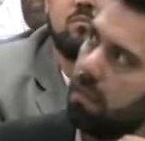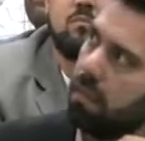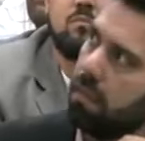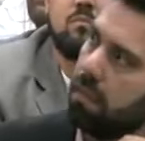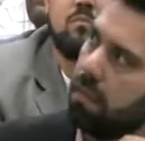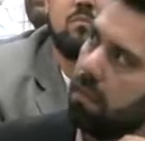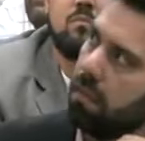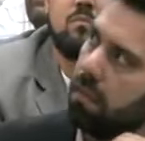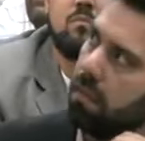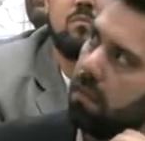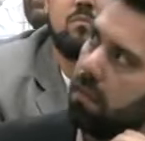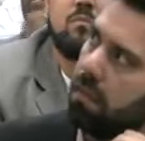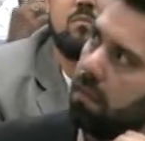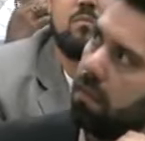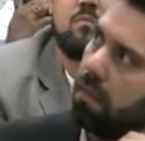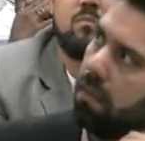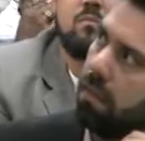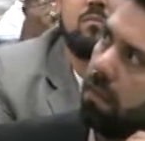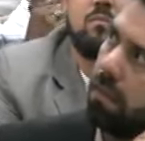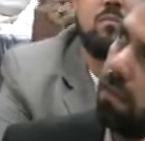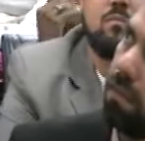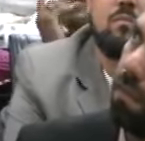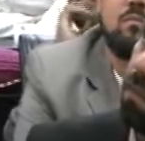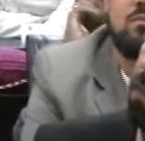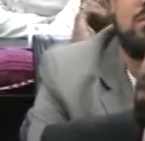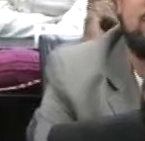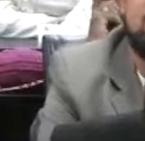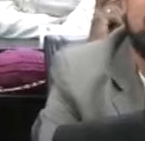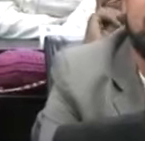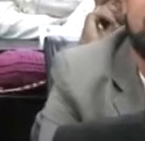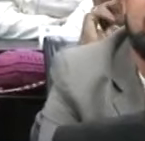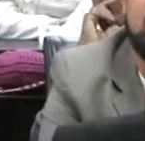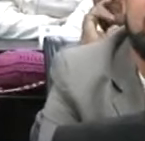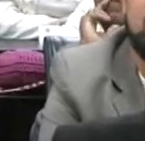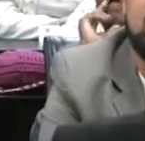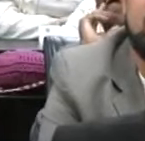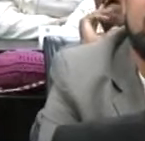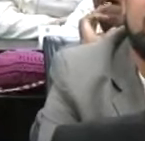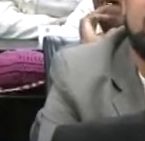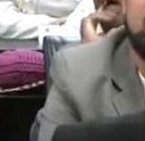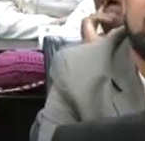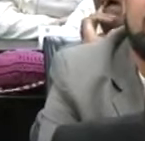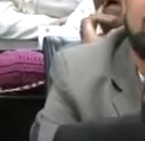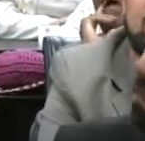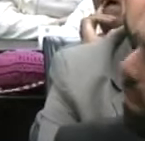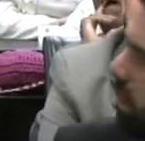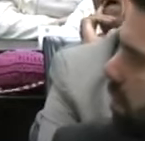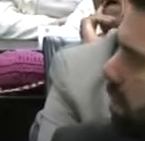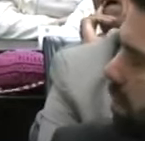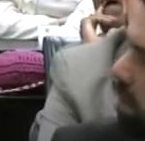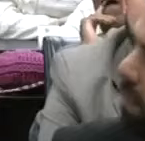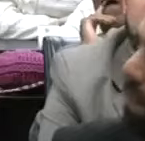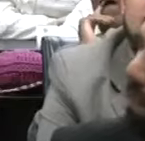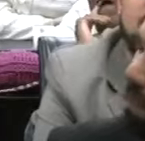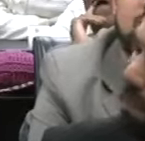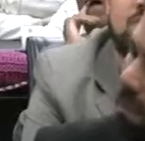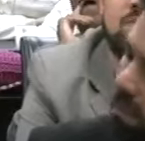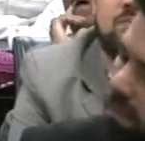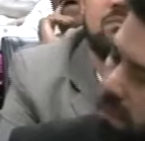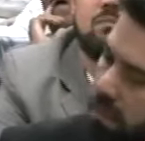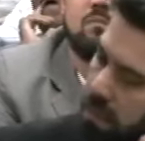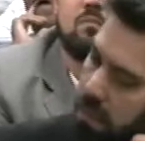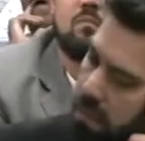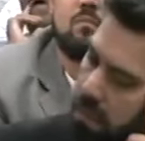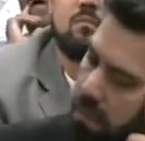las personas sordas y con discapacidad auditiva. Sin embargo, nuestra misión está muy lejos de